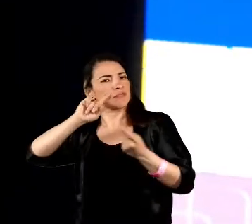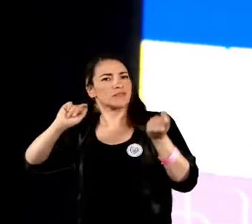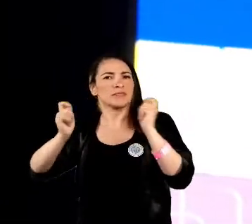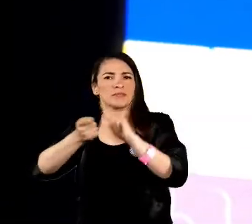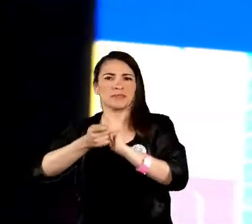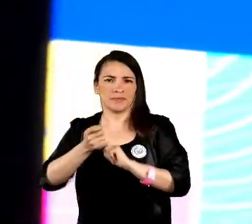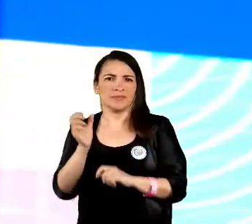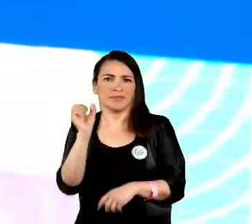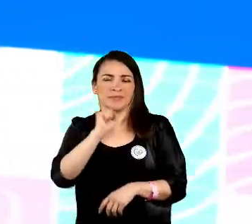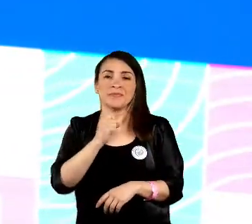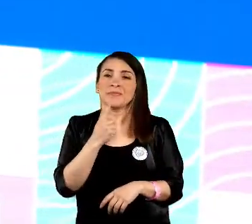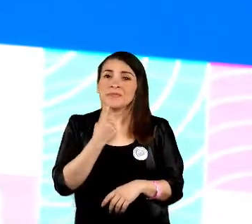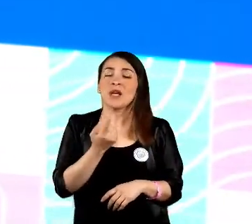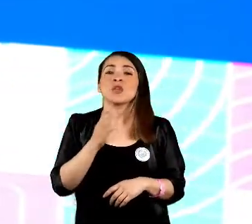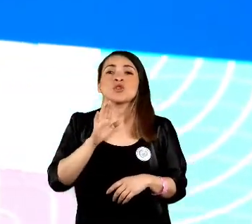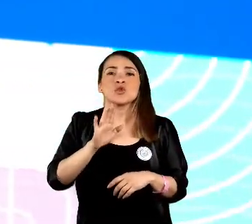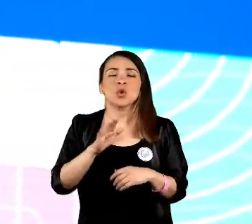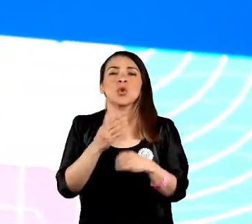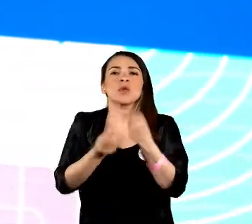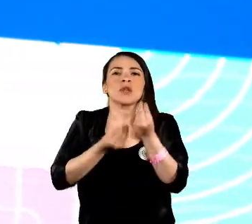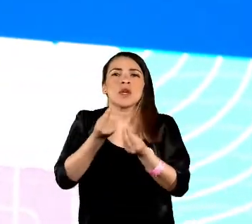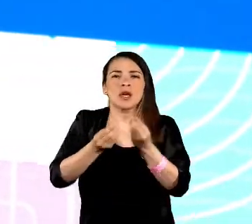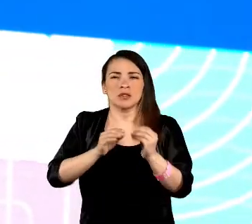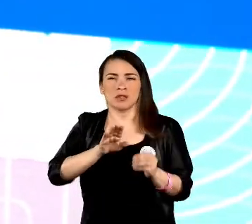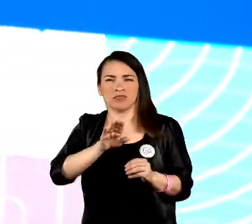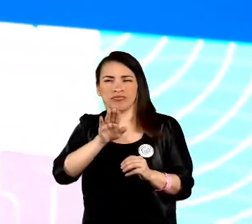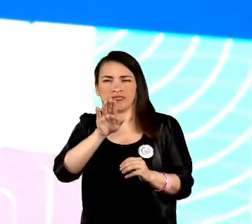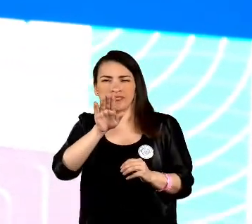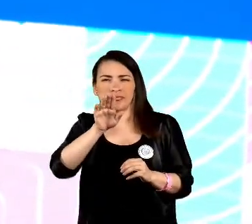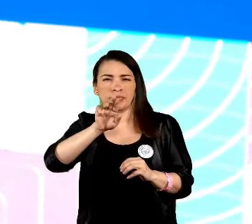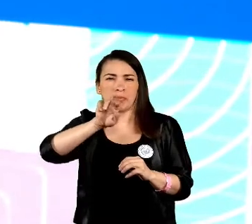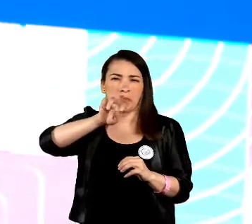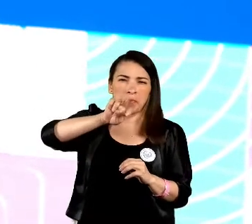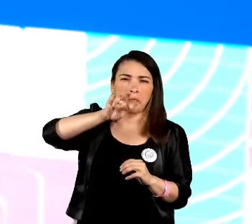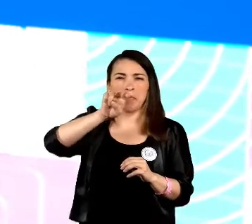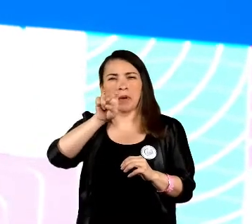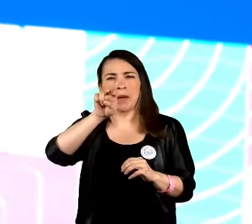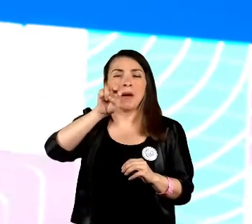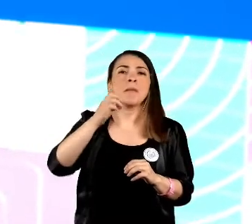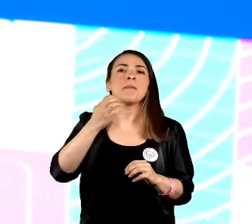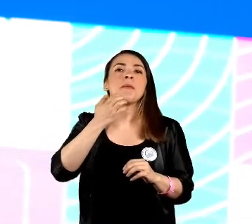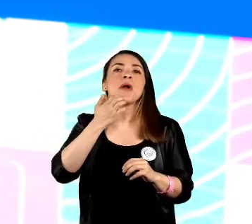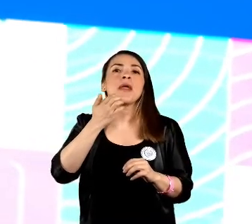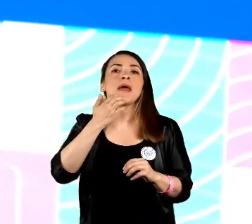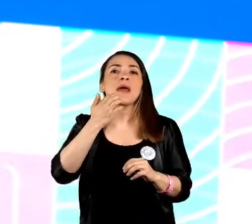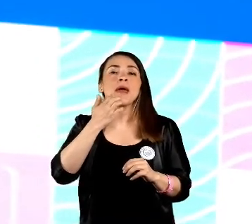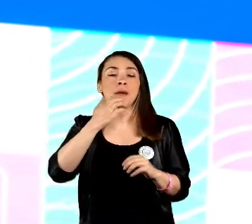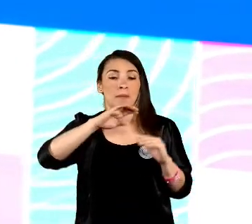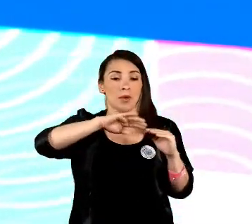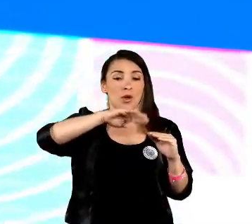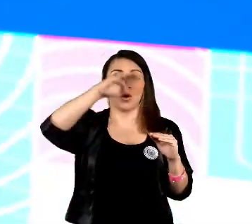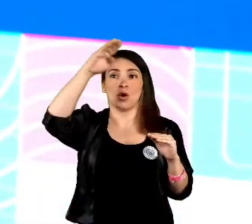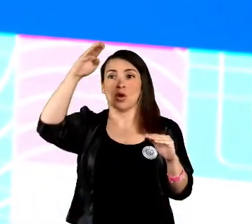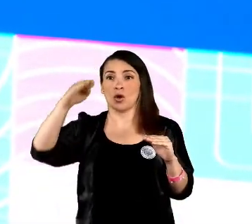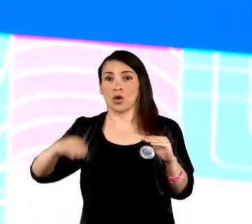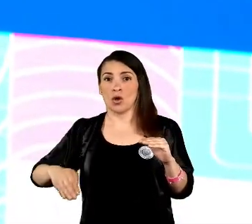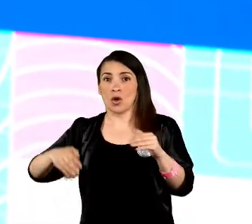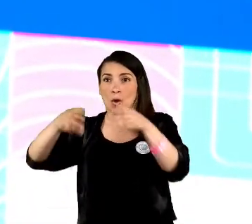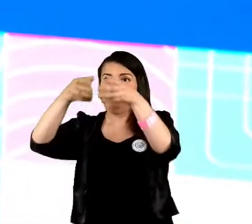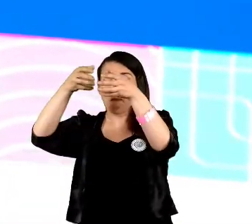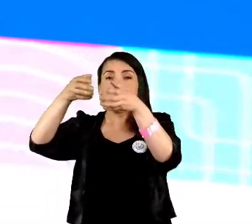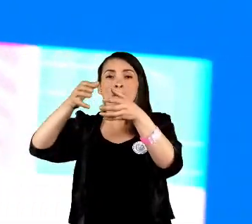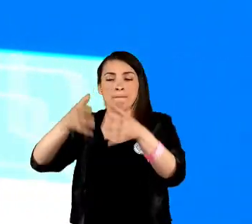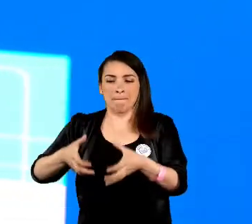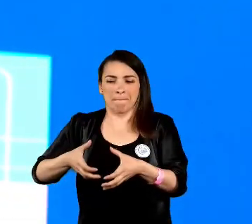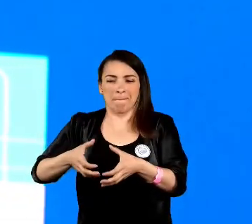es una pendiente que tiene escalones que si vos pones una bolita arriba no va a volver al estadio cero nunca va a